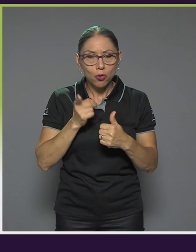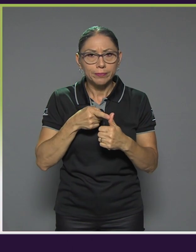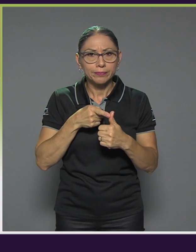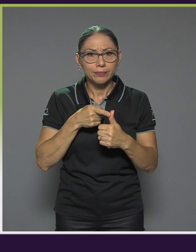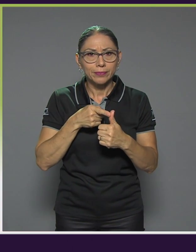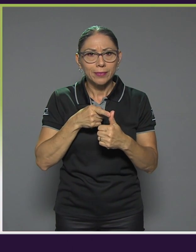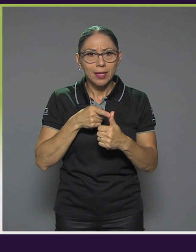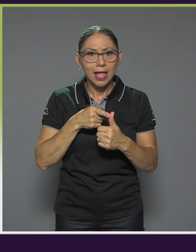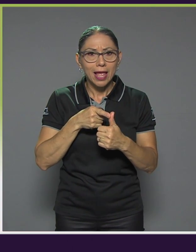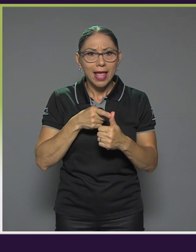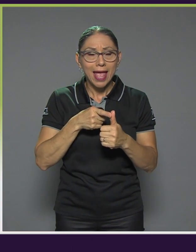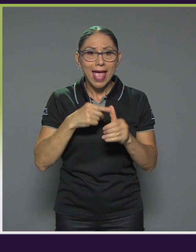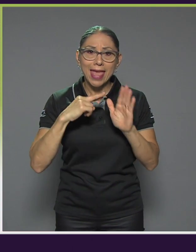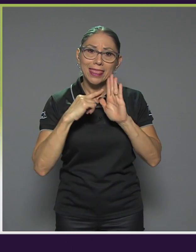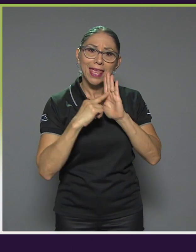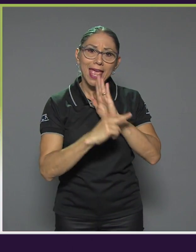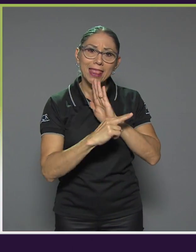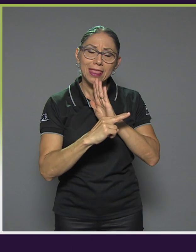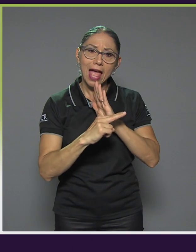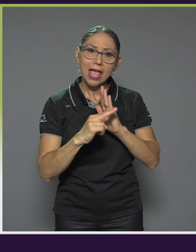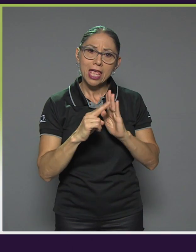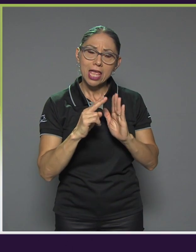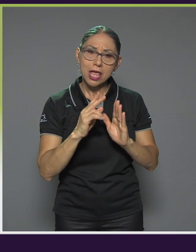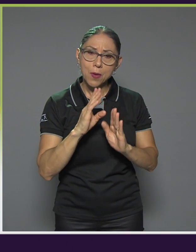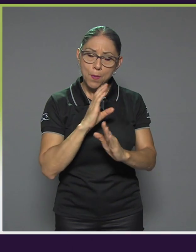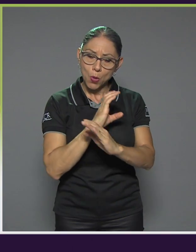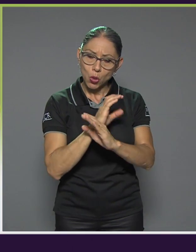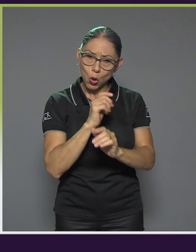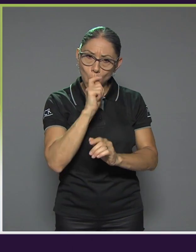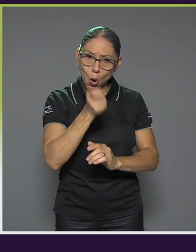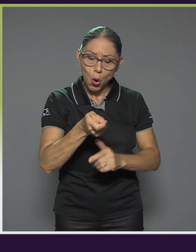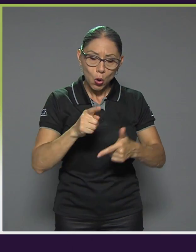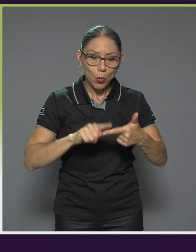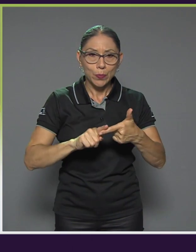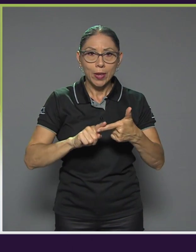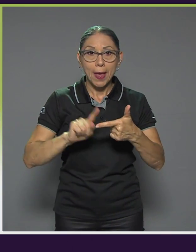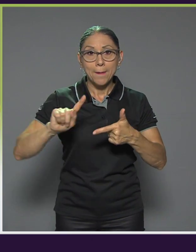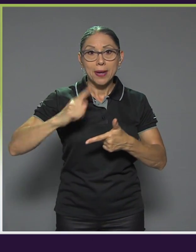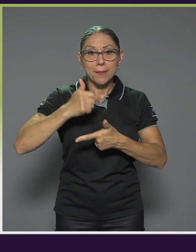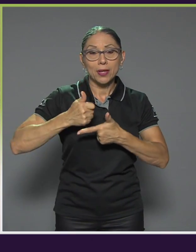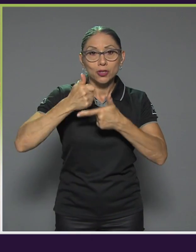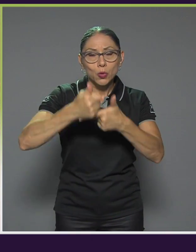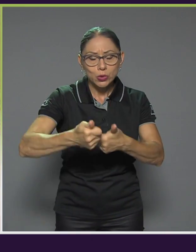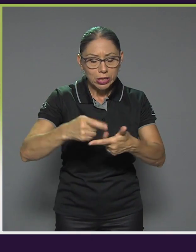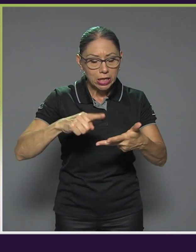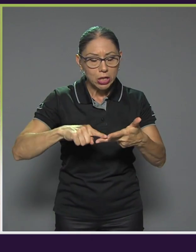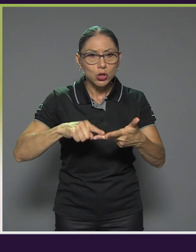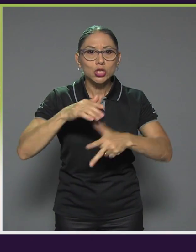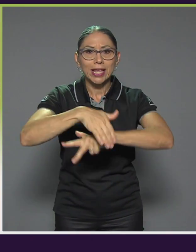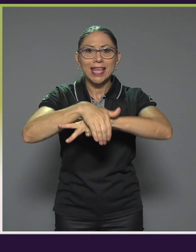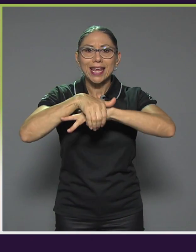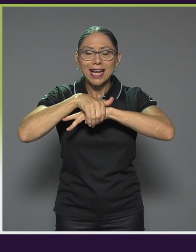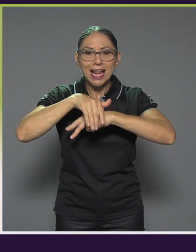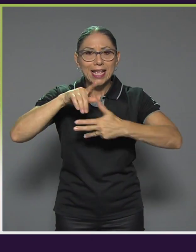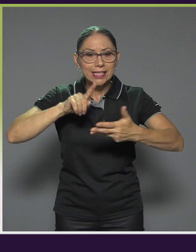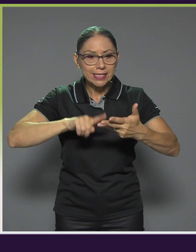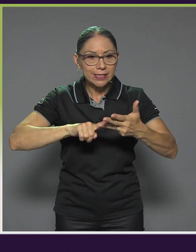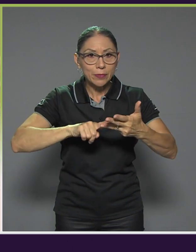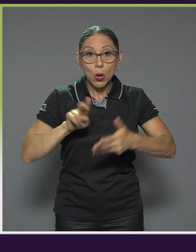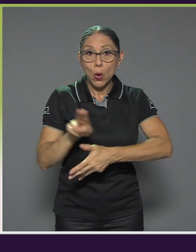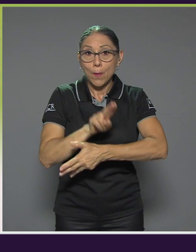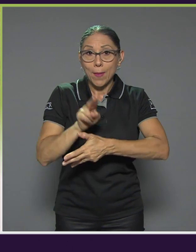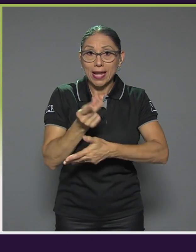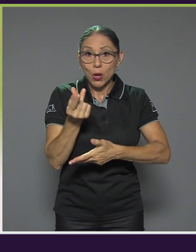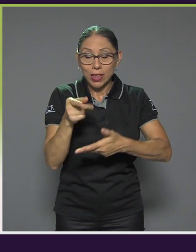etiqueta y protocolo primeros auxilios en inglés manejo de dinero